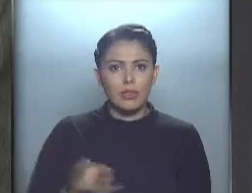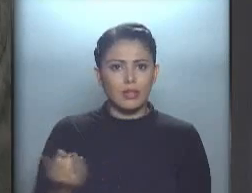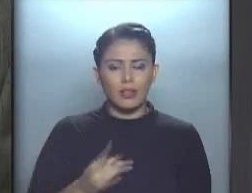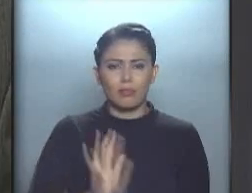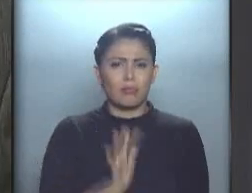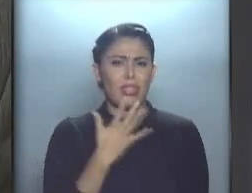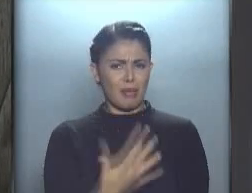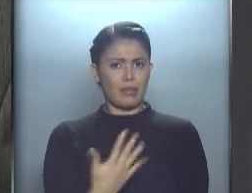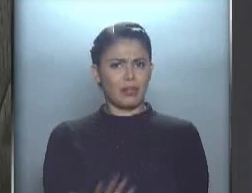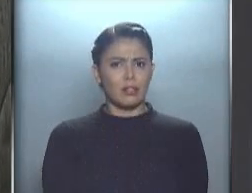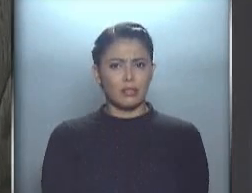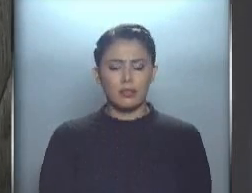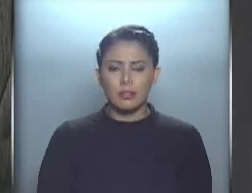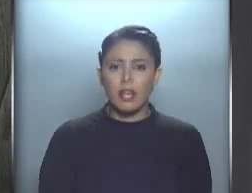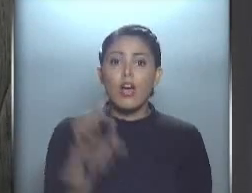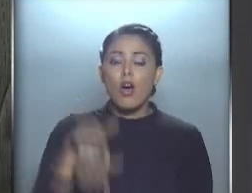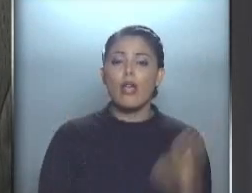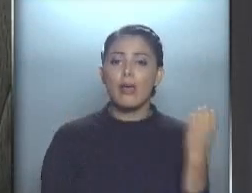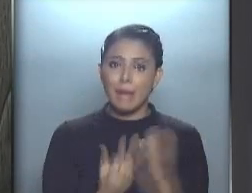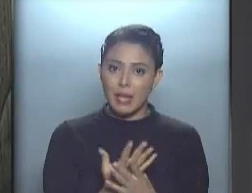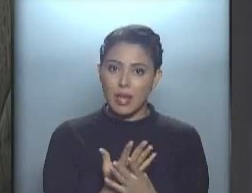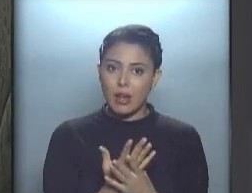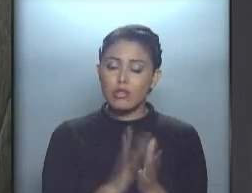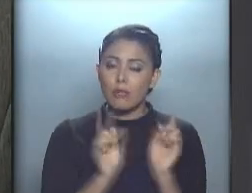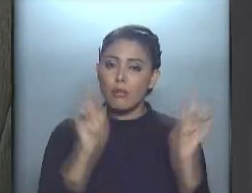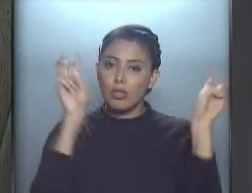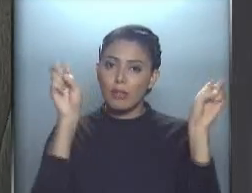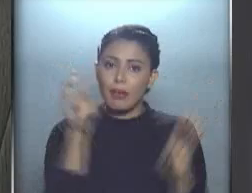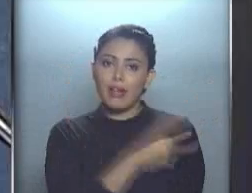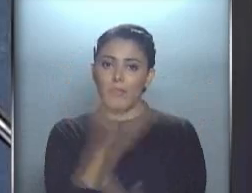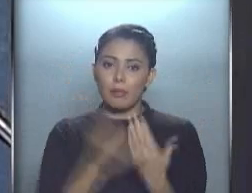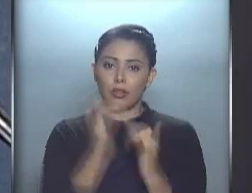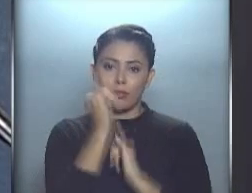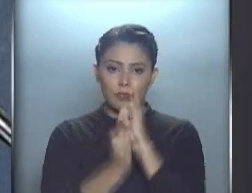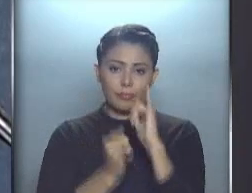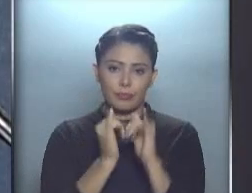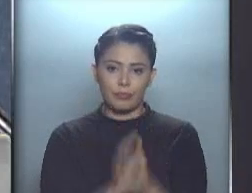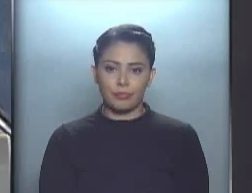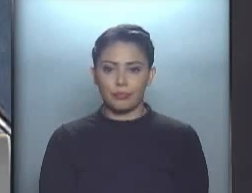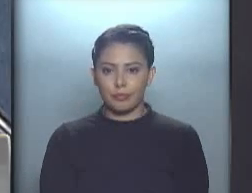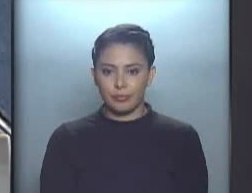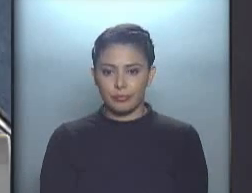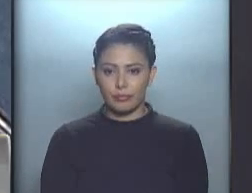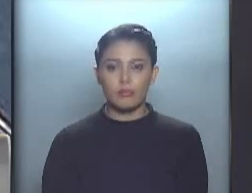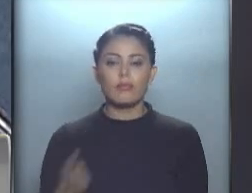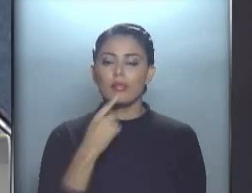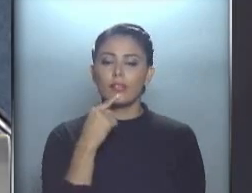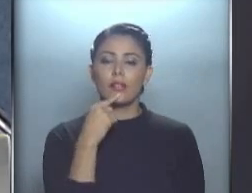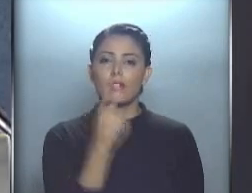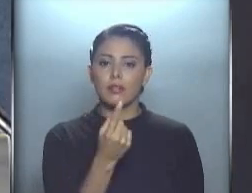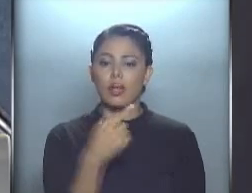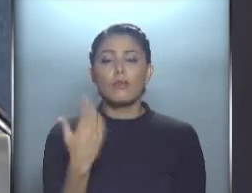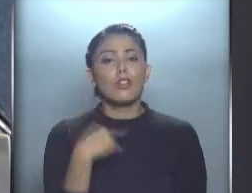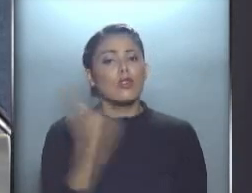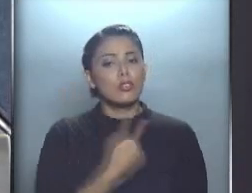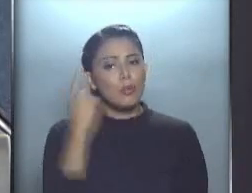disparate esa noticia esta mañana sobre el tema habló el jefe de gabinete los recursos también crezca por eso eh nosotros